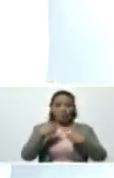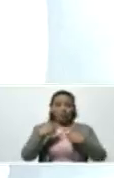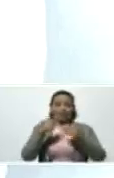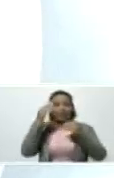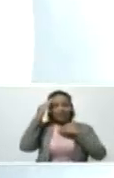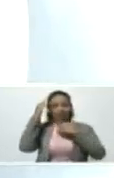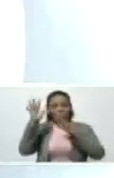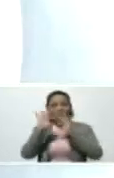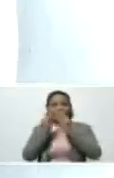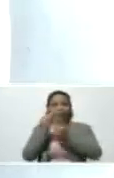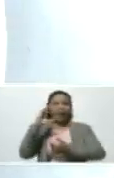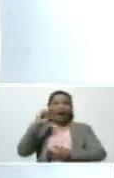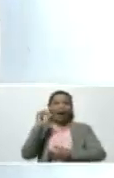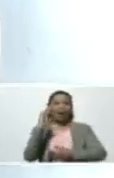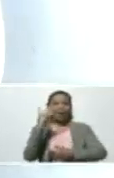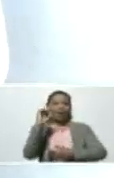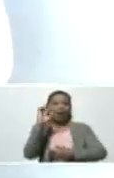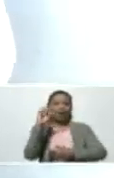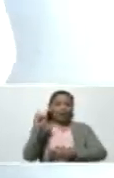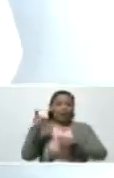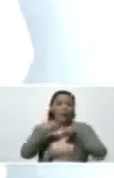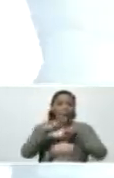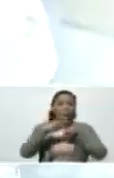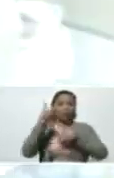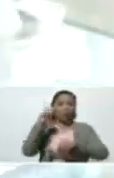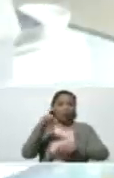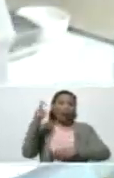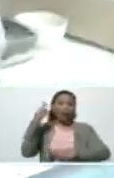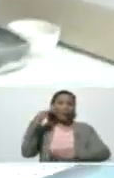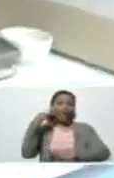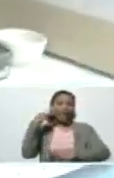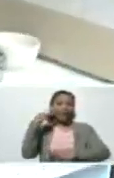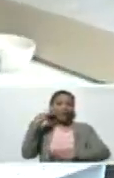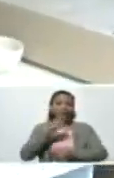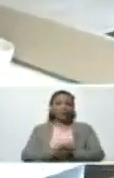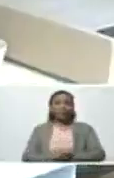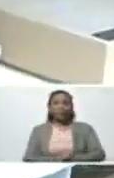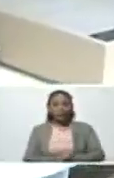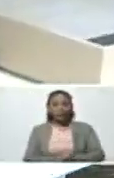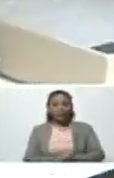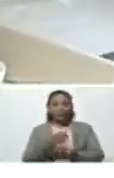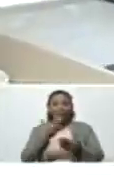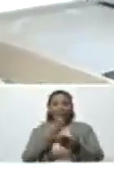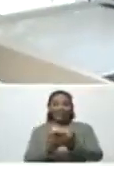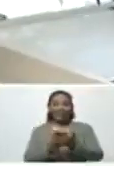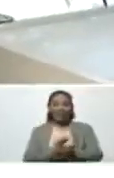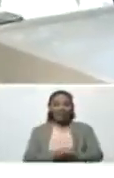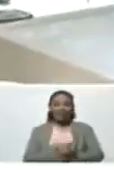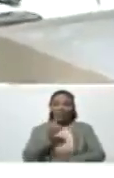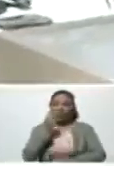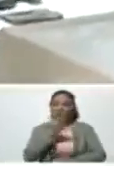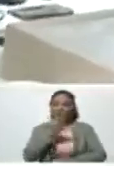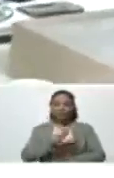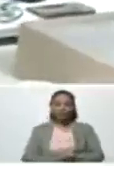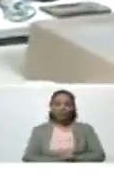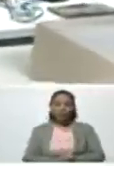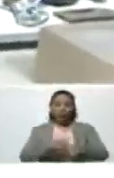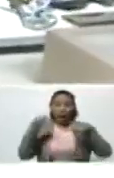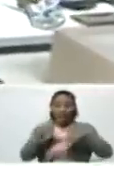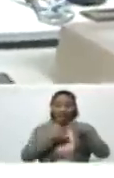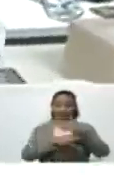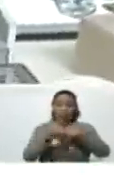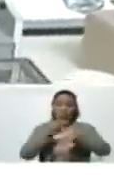Cardier. Seguro. Y al primo. Al negro Cardier. Gracias. Bueno, aquí vamos, doctora.